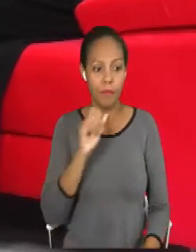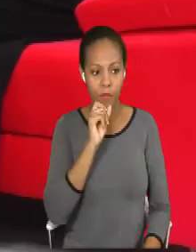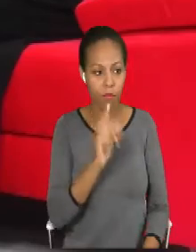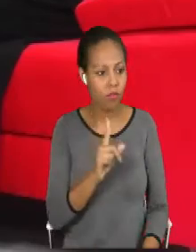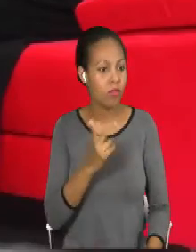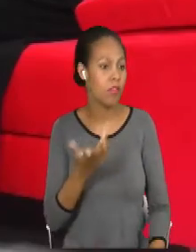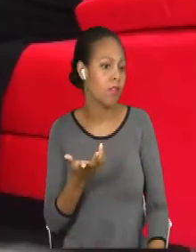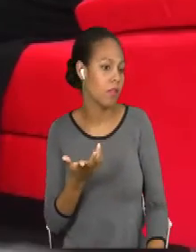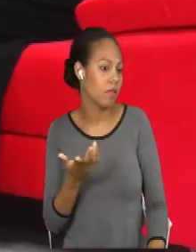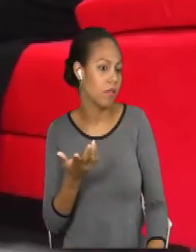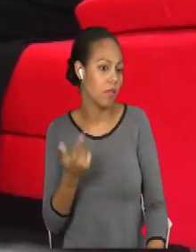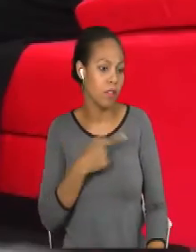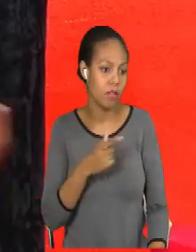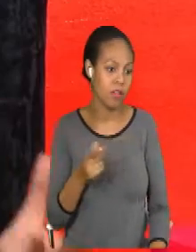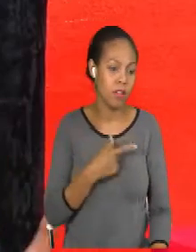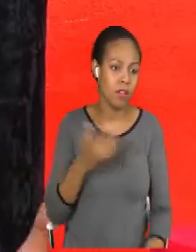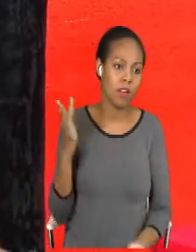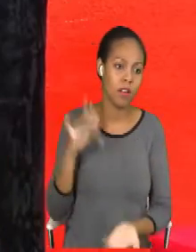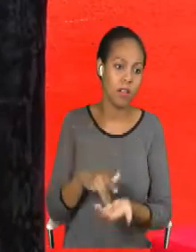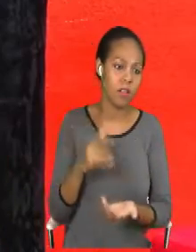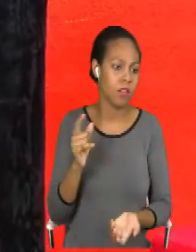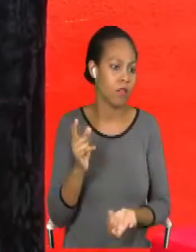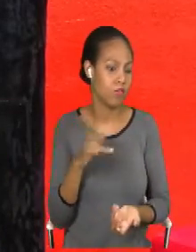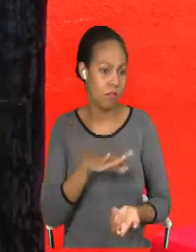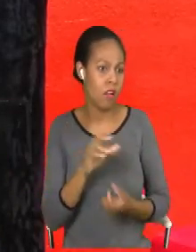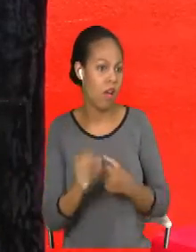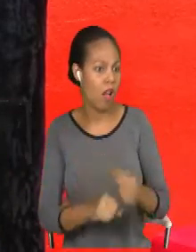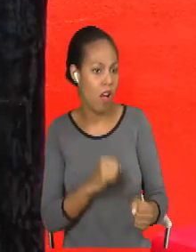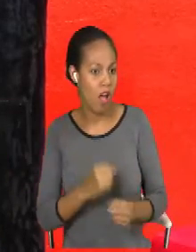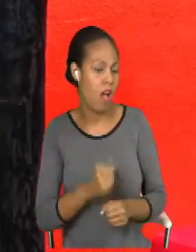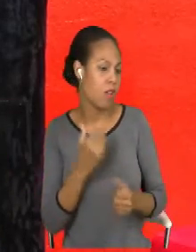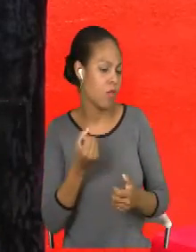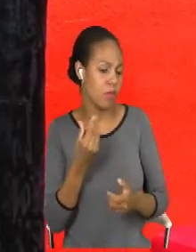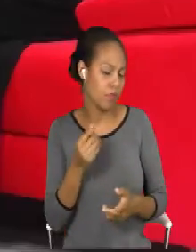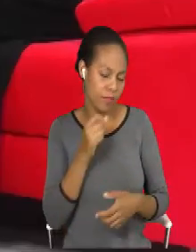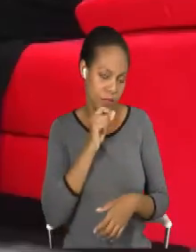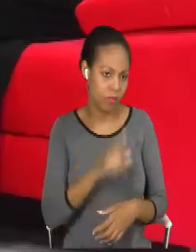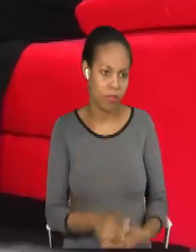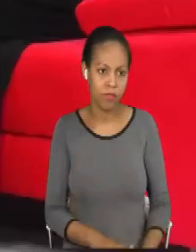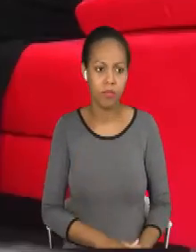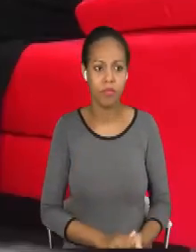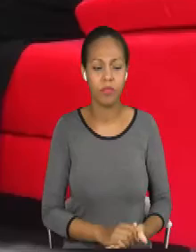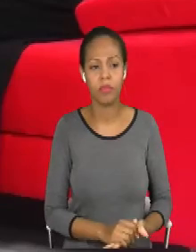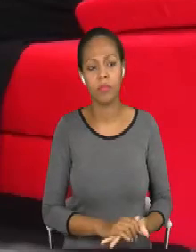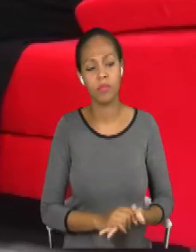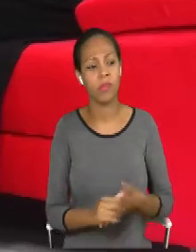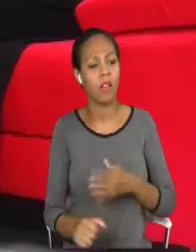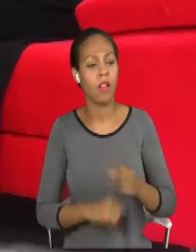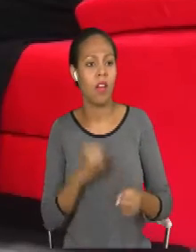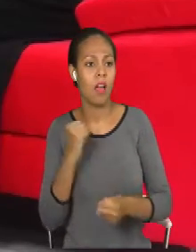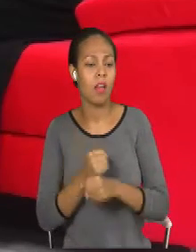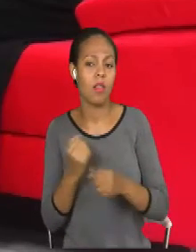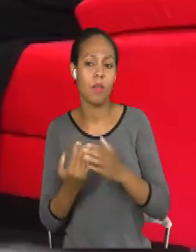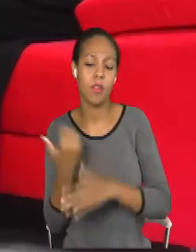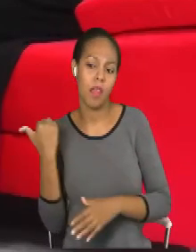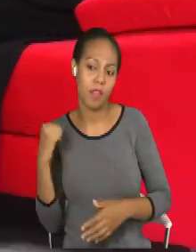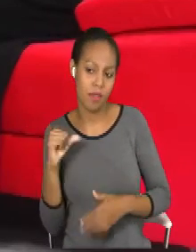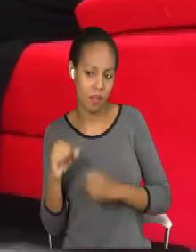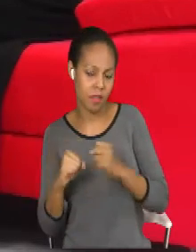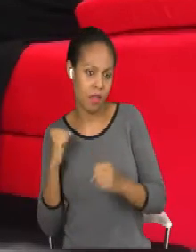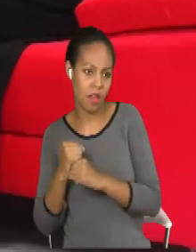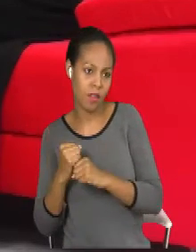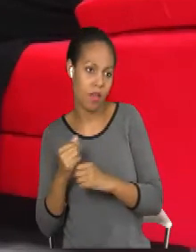¿Qué cantidad de jóvenes asisten, edades? Alfa lo utilizamos desde las edades de 10